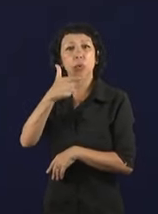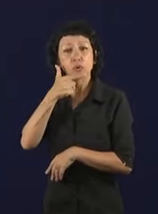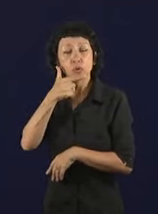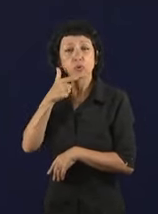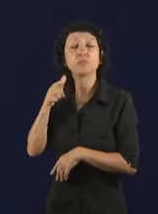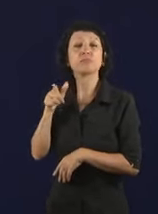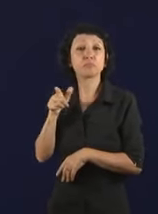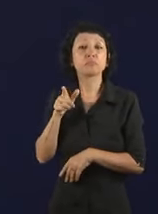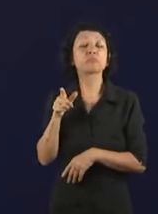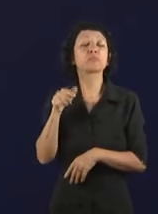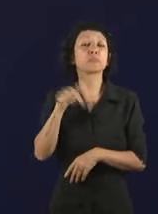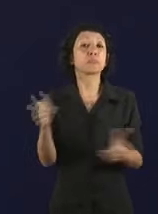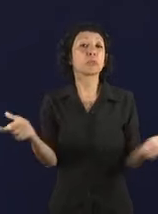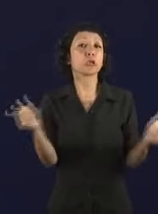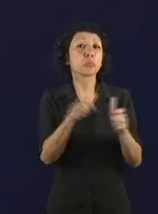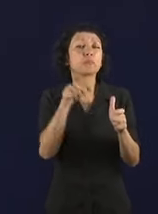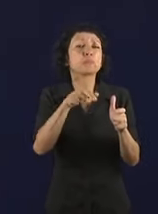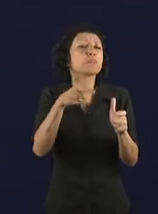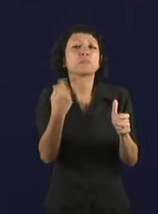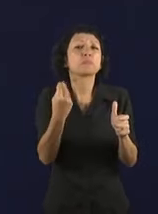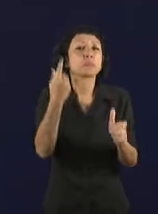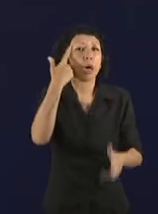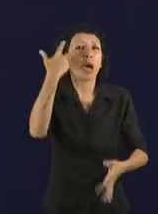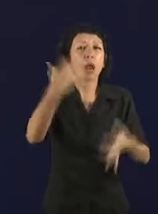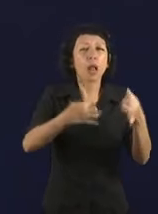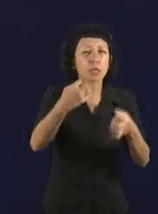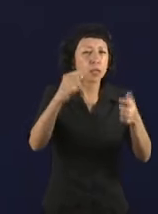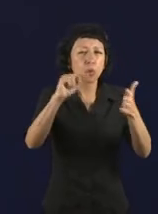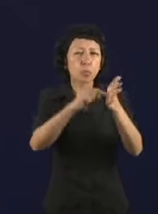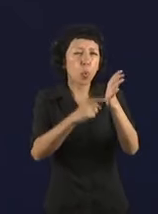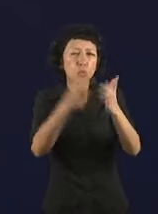seguimos analizando los diferentes aspectos del gobierno